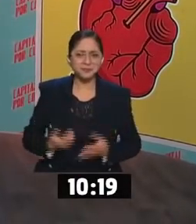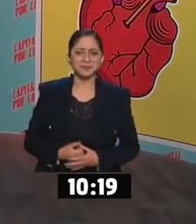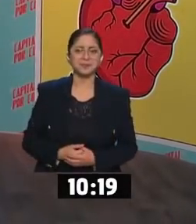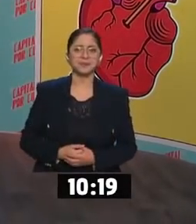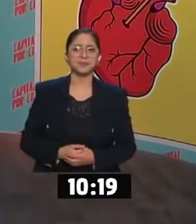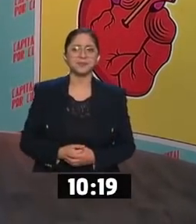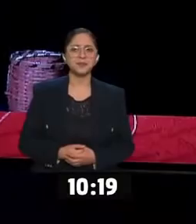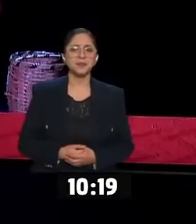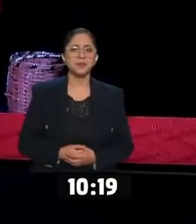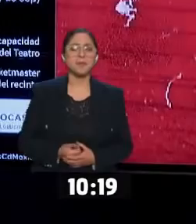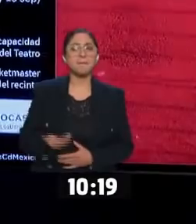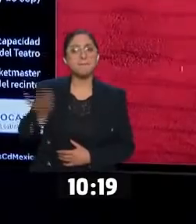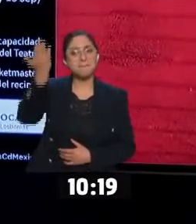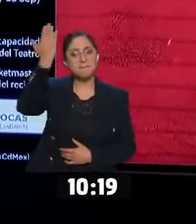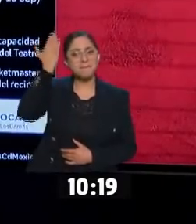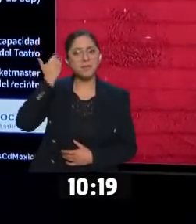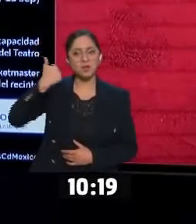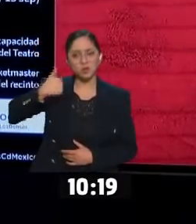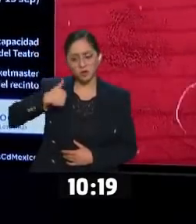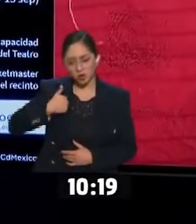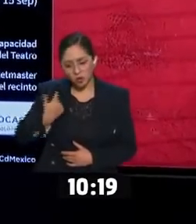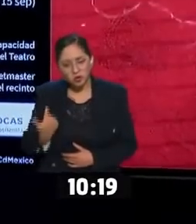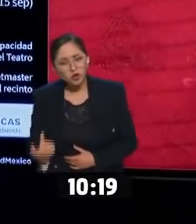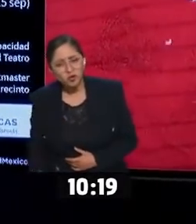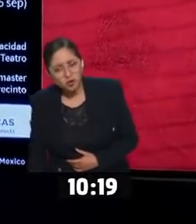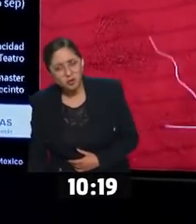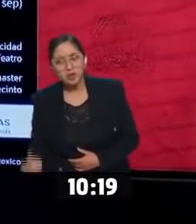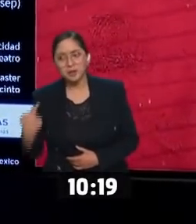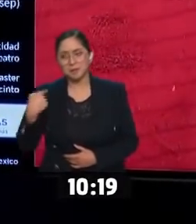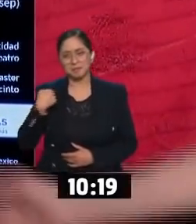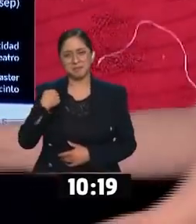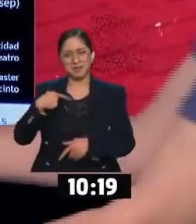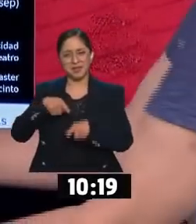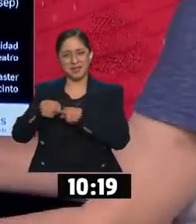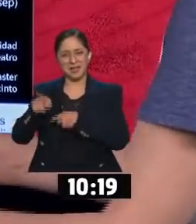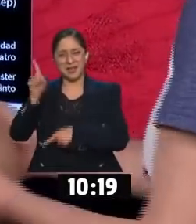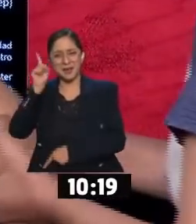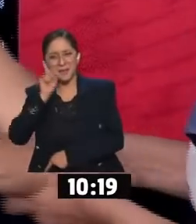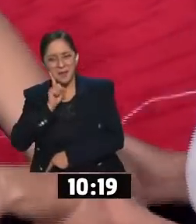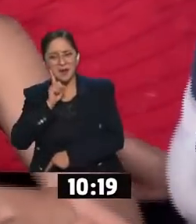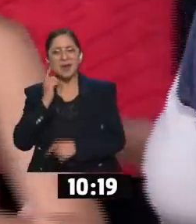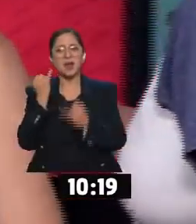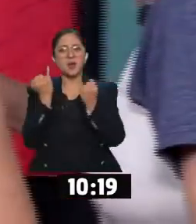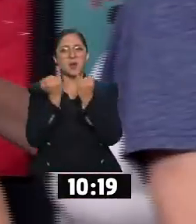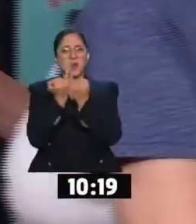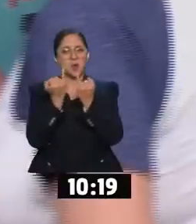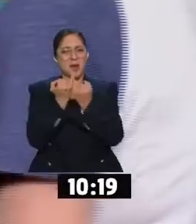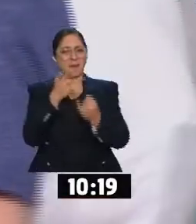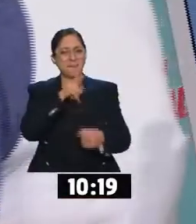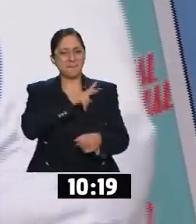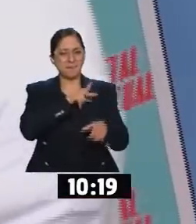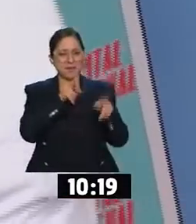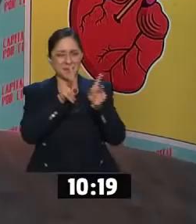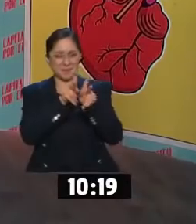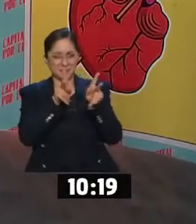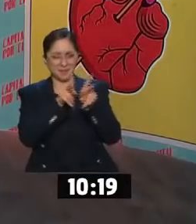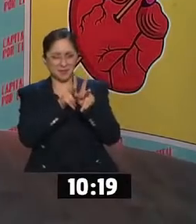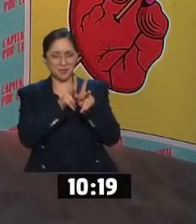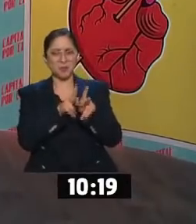mío de mi infancia que tiene que ver con mi hermana y tiene que ver con un primo Mira, mío vente también. para acá, que está bien bonito. Mira qué